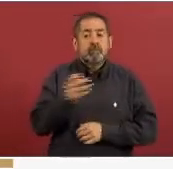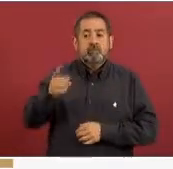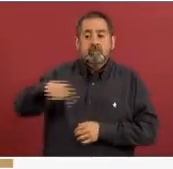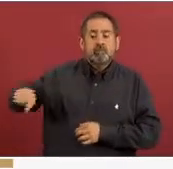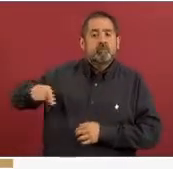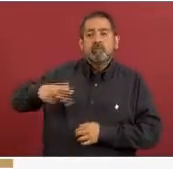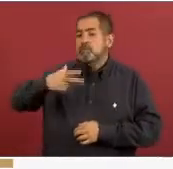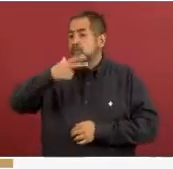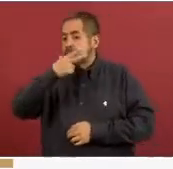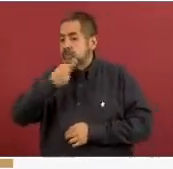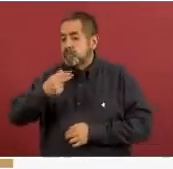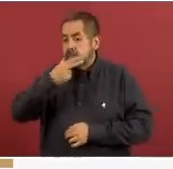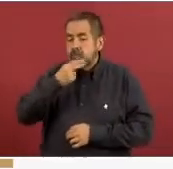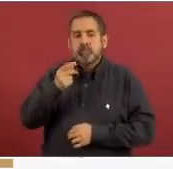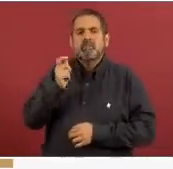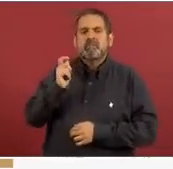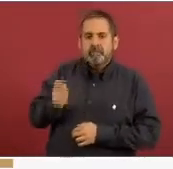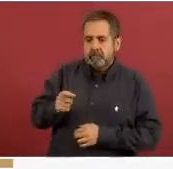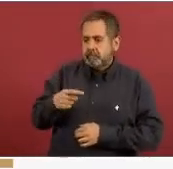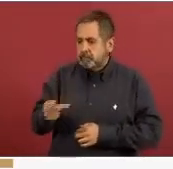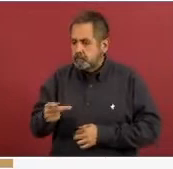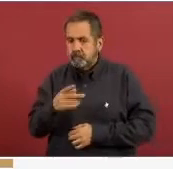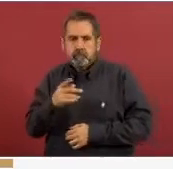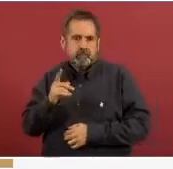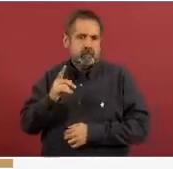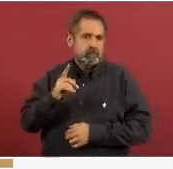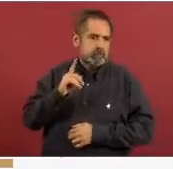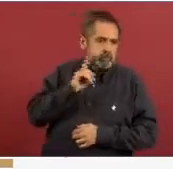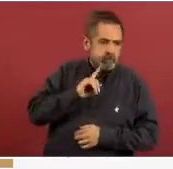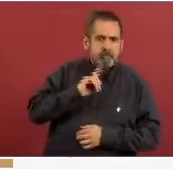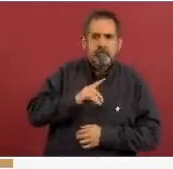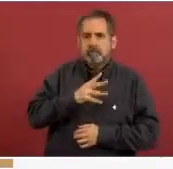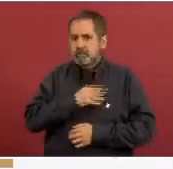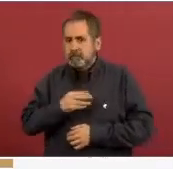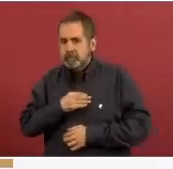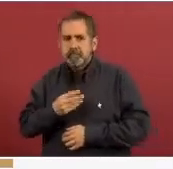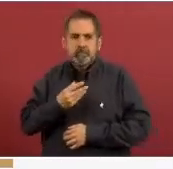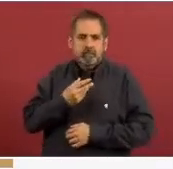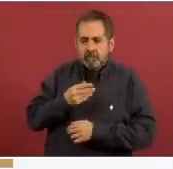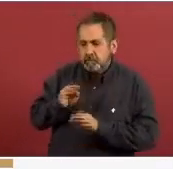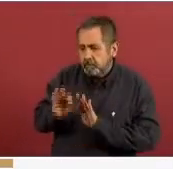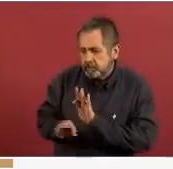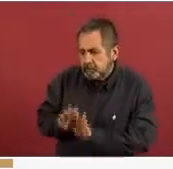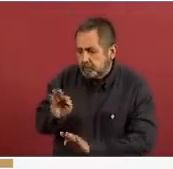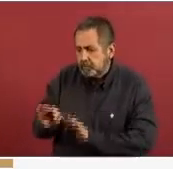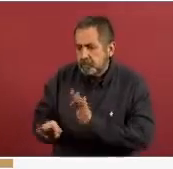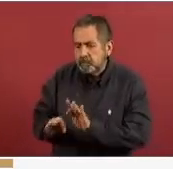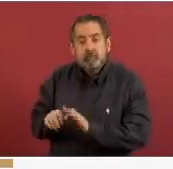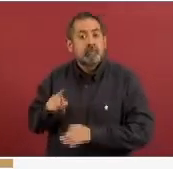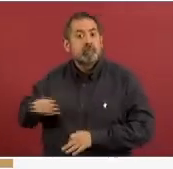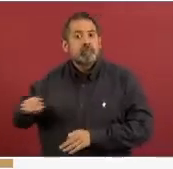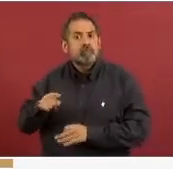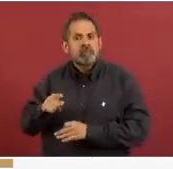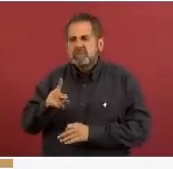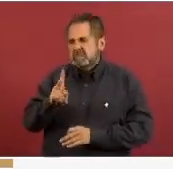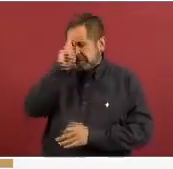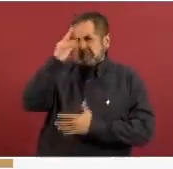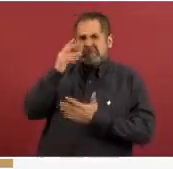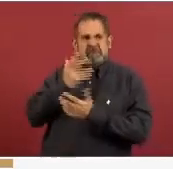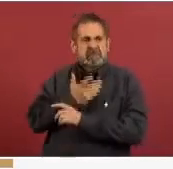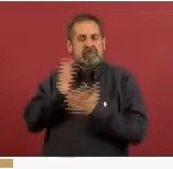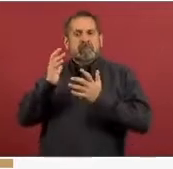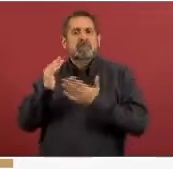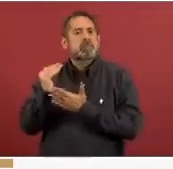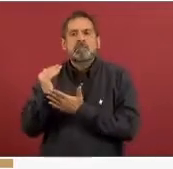al cuidado de sus hijos y de sus hijas, que hacen labores domésticas, son menos violentos. Entonces también es una